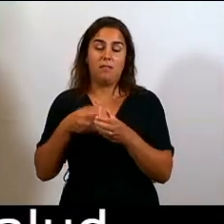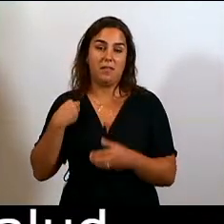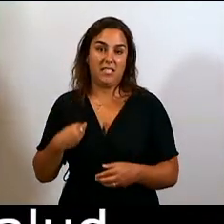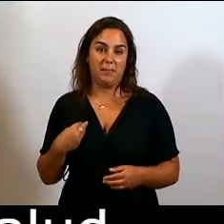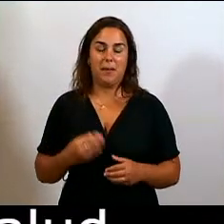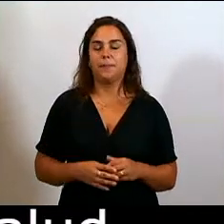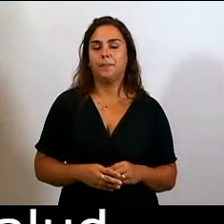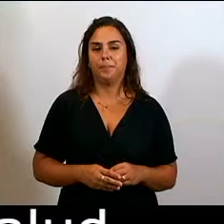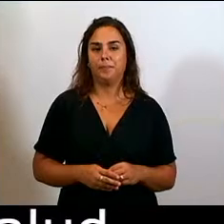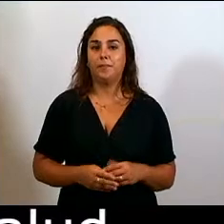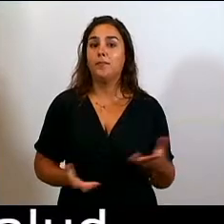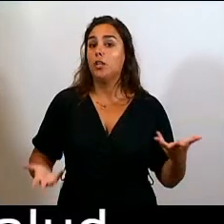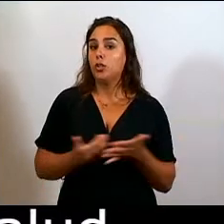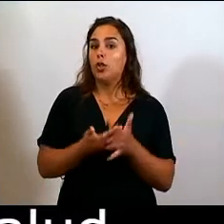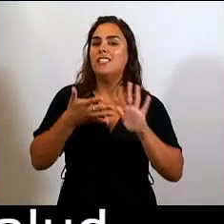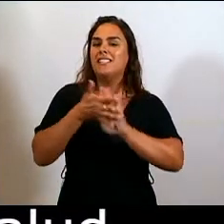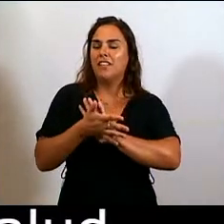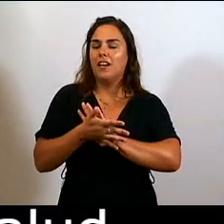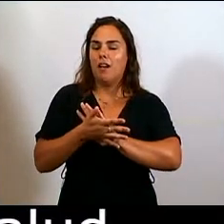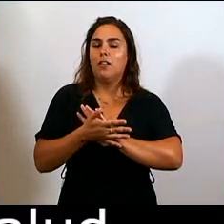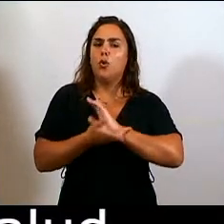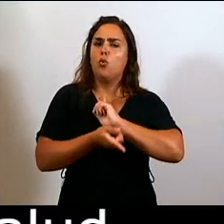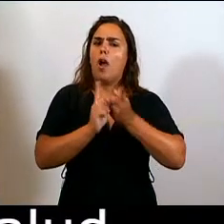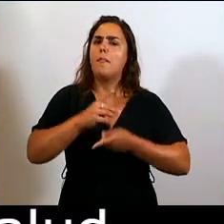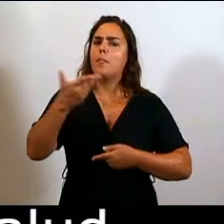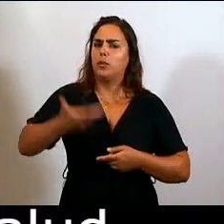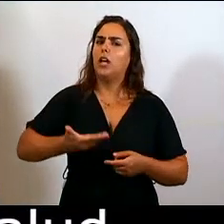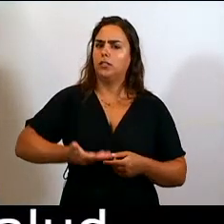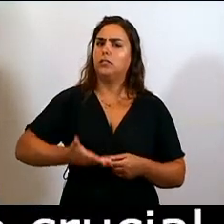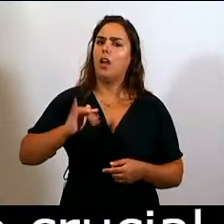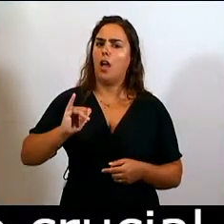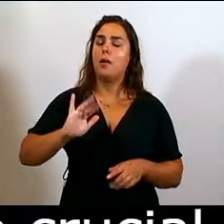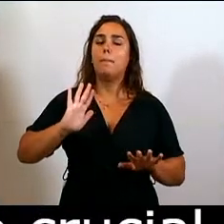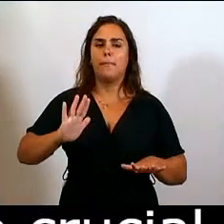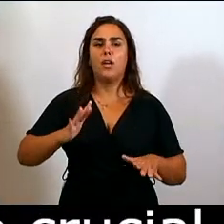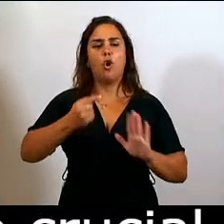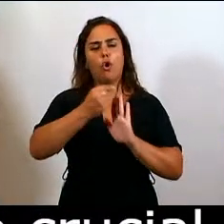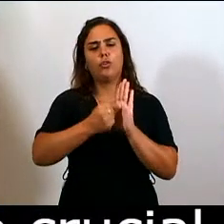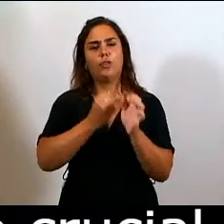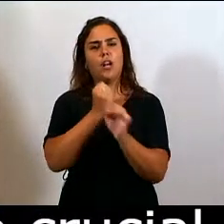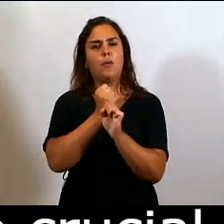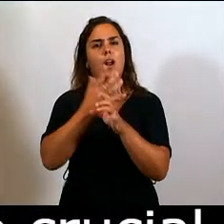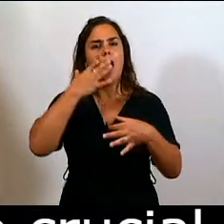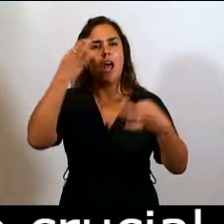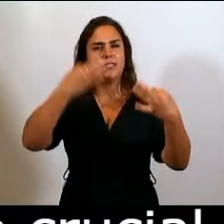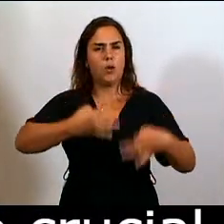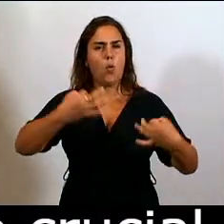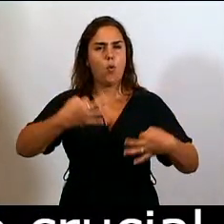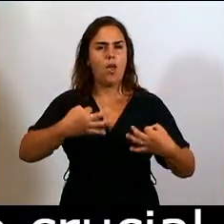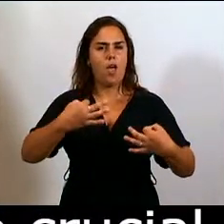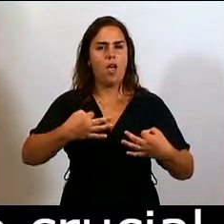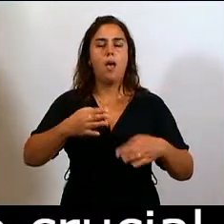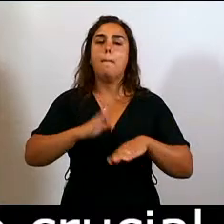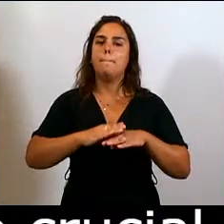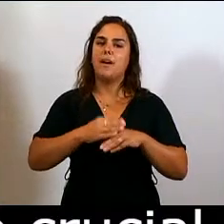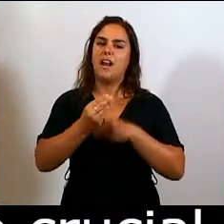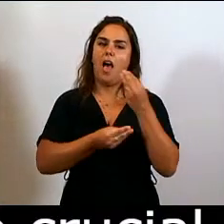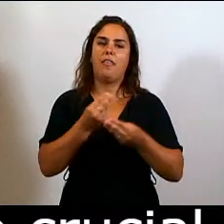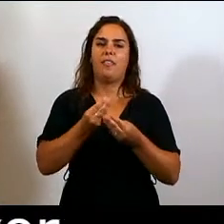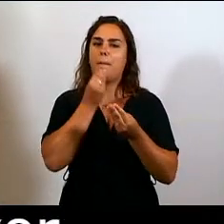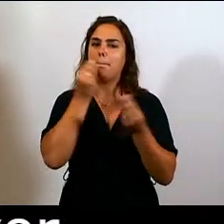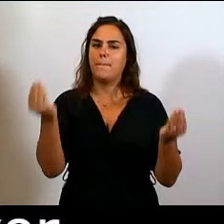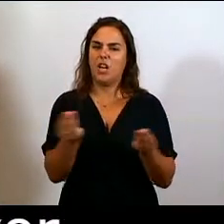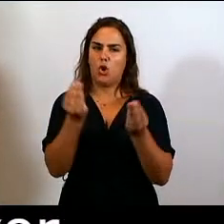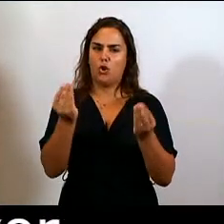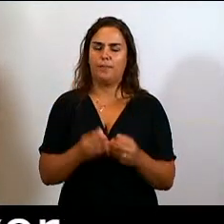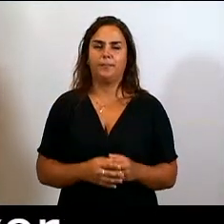ello configura un cambio crucial que asegura las mejores condiciones laborales y de mayor eficiencia del servicio.